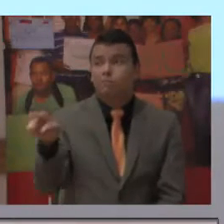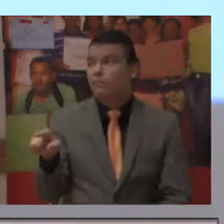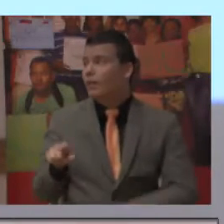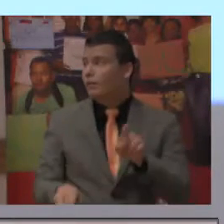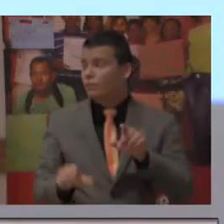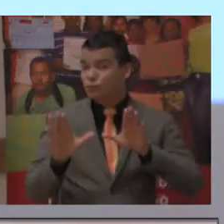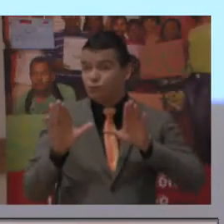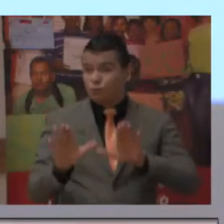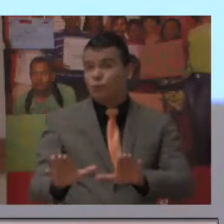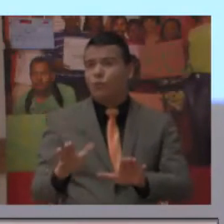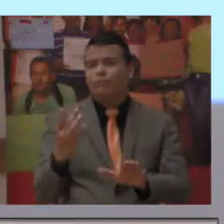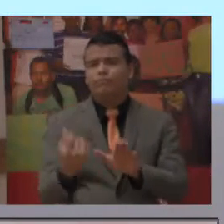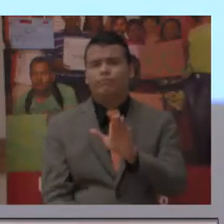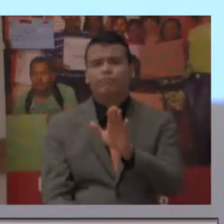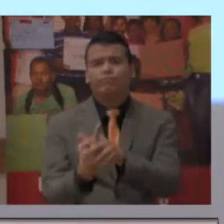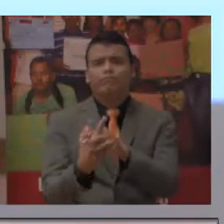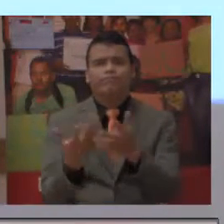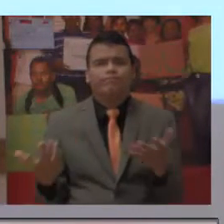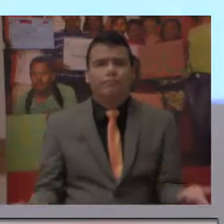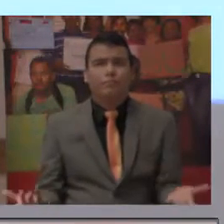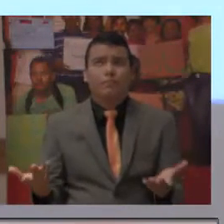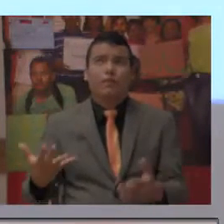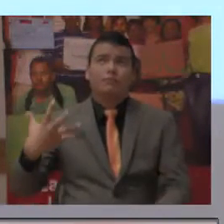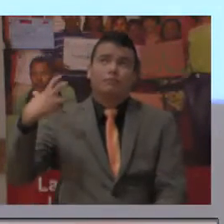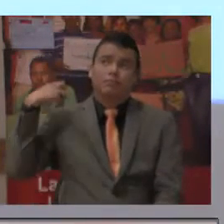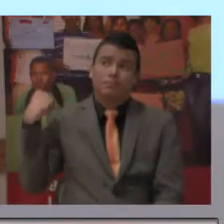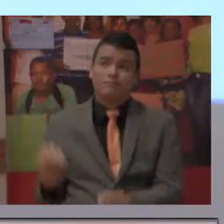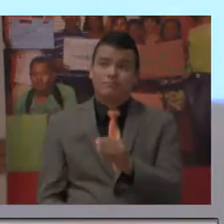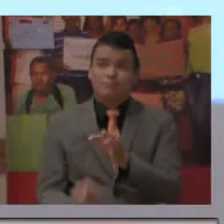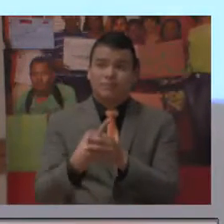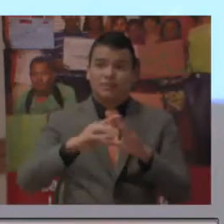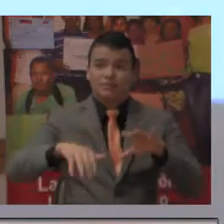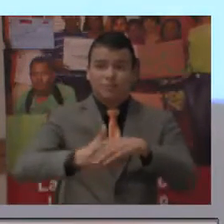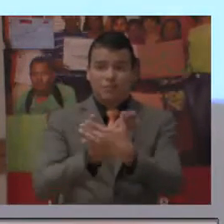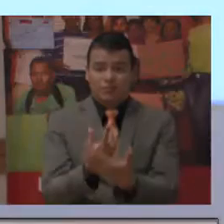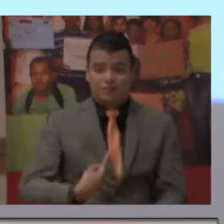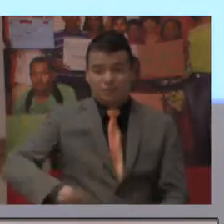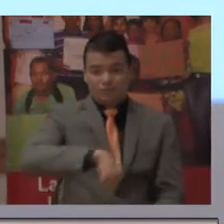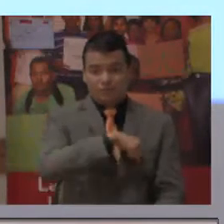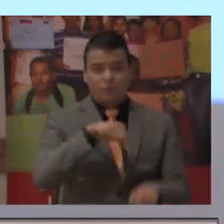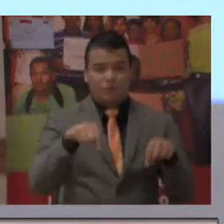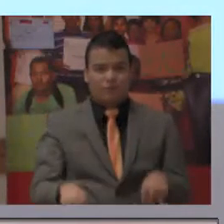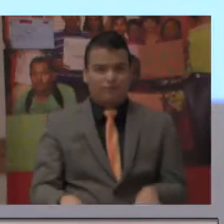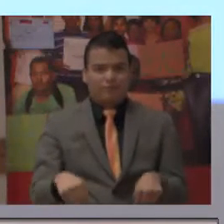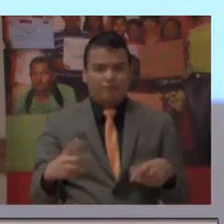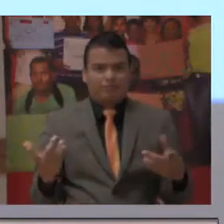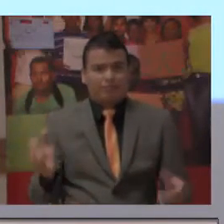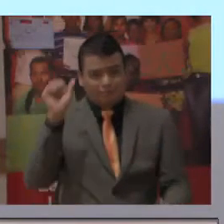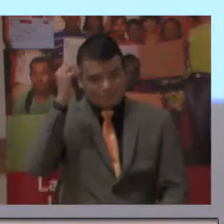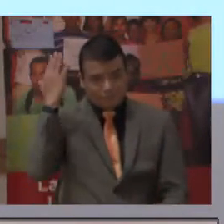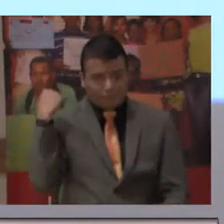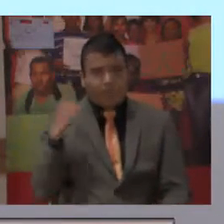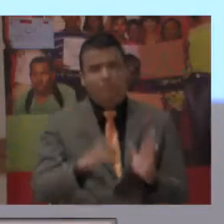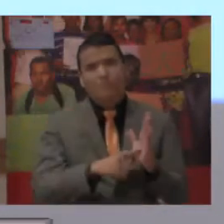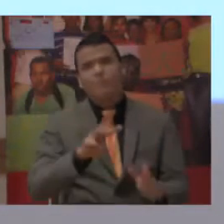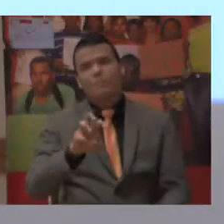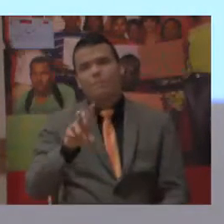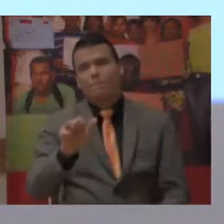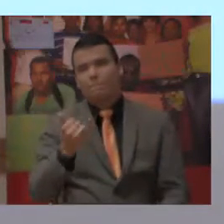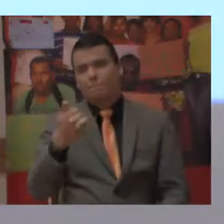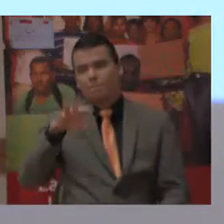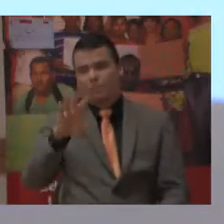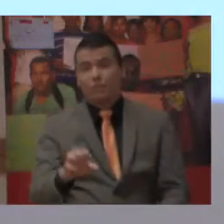tienen origen desde los comienzos de nuestra República. Recordemos, por ejemplo, 1819, Fundación